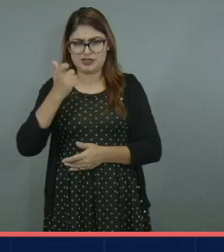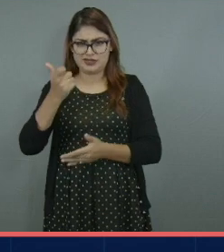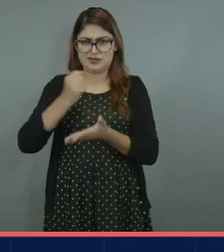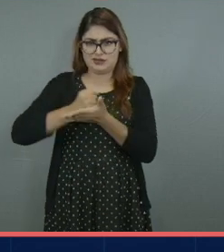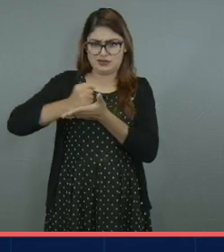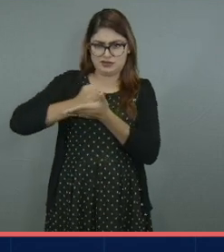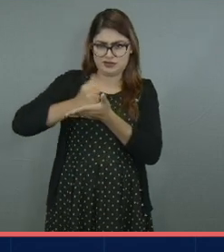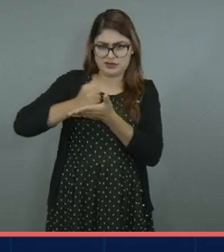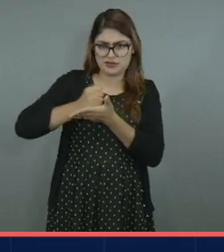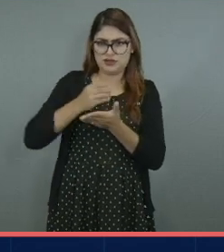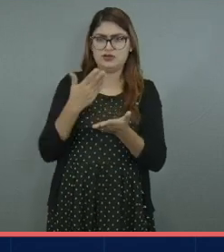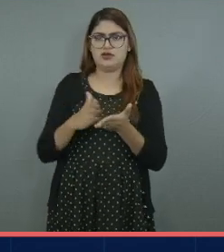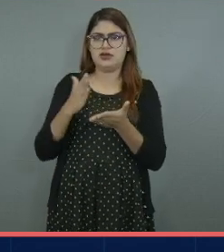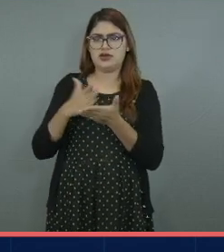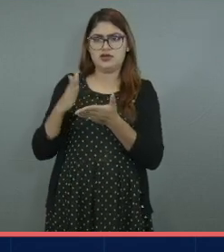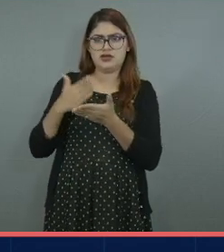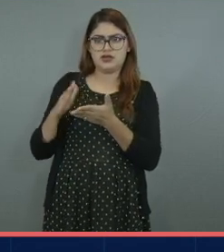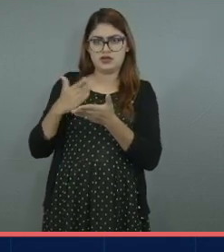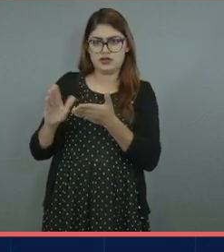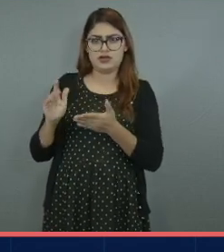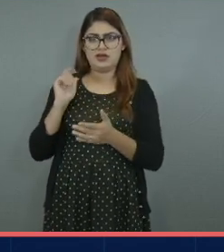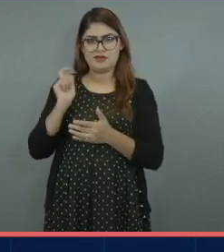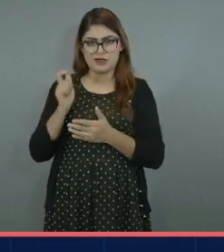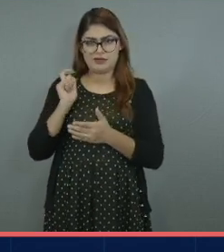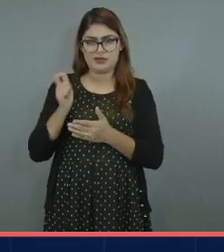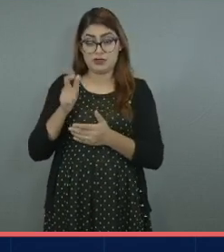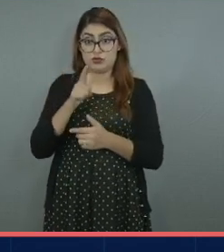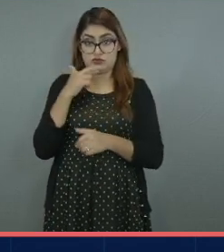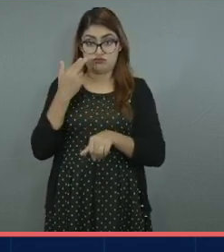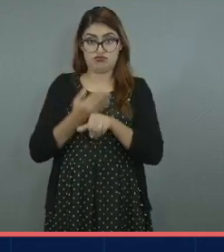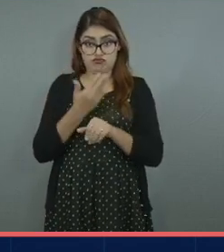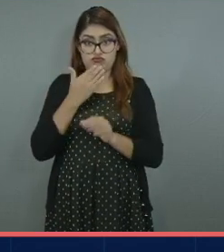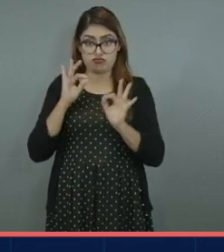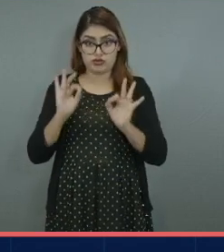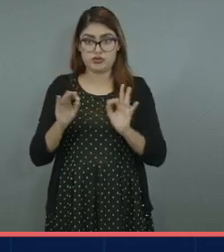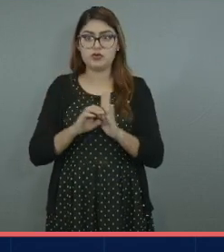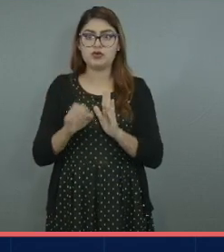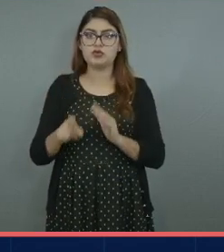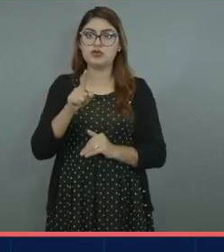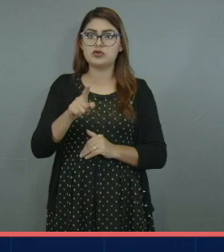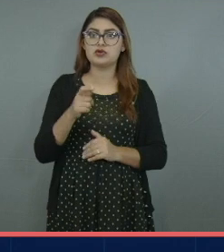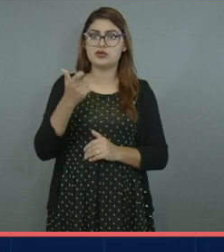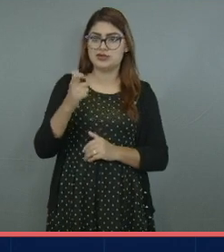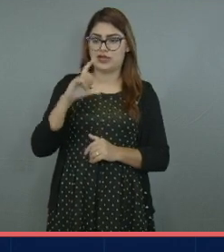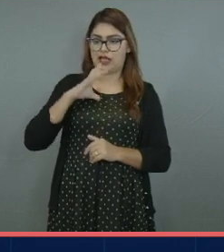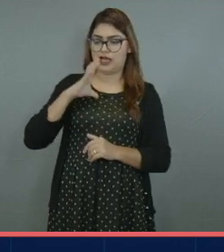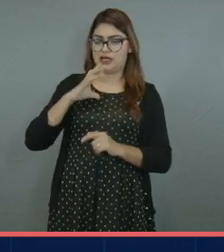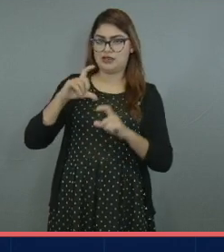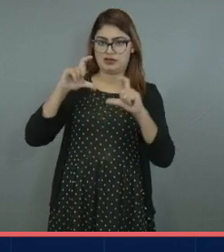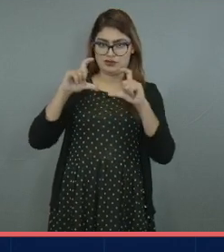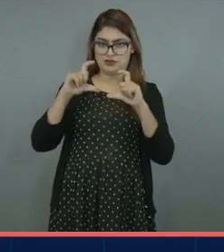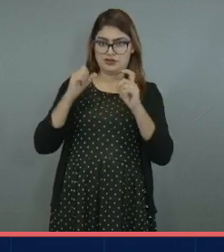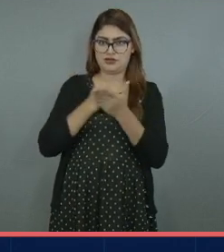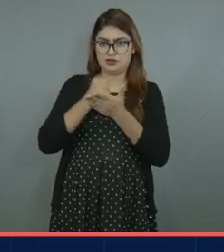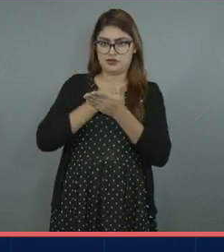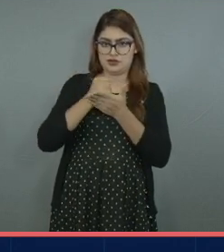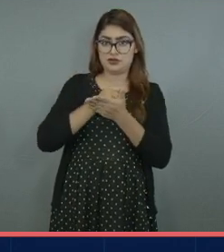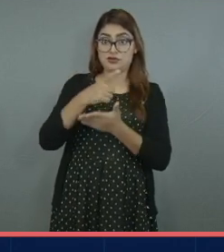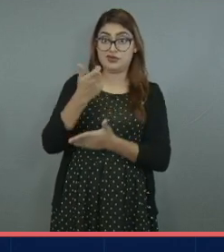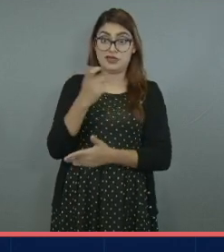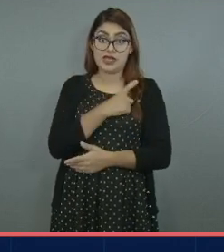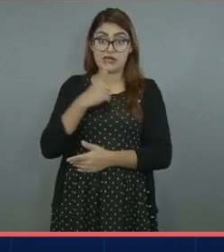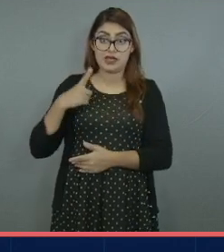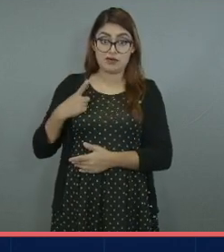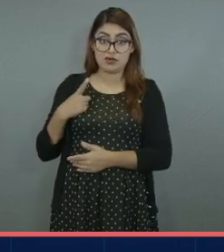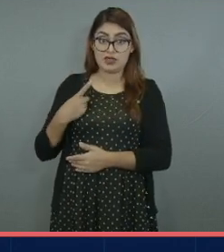manera responsable? Bueno, si ustedes están del lado de los deudores y tienen una tarjeta de crédito y le deben a esa tarjeta de crédito, el